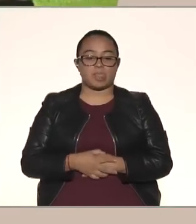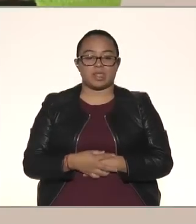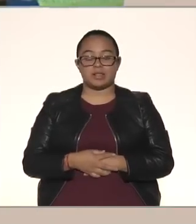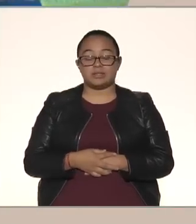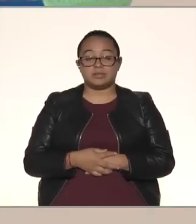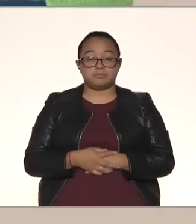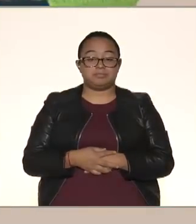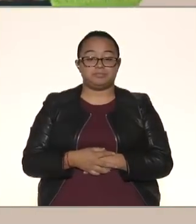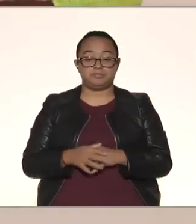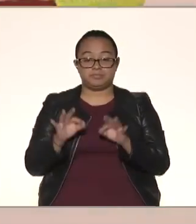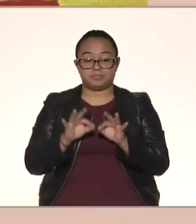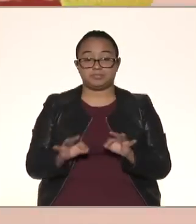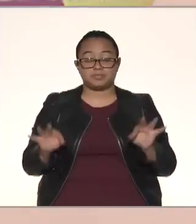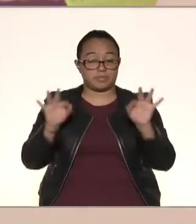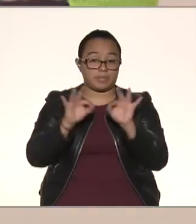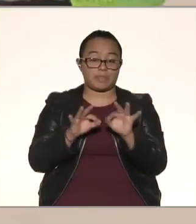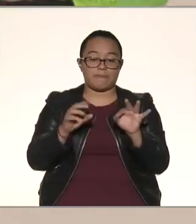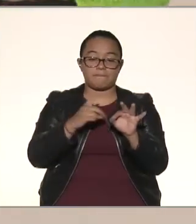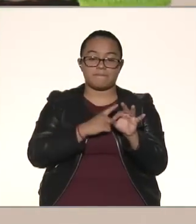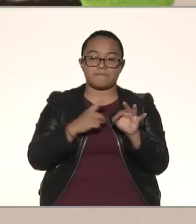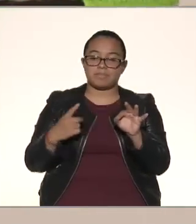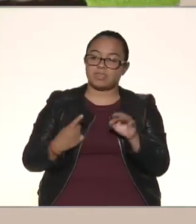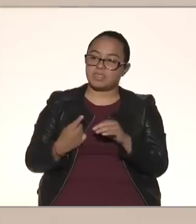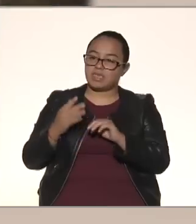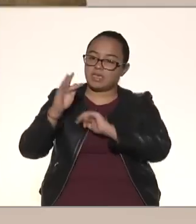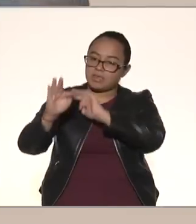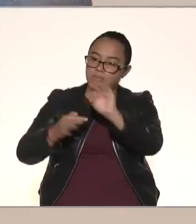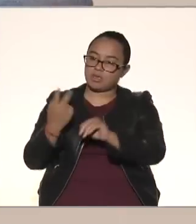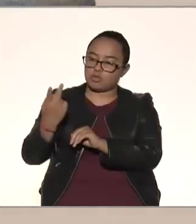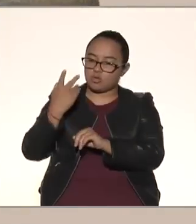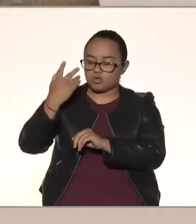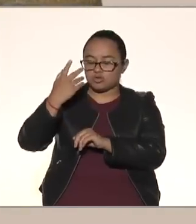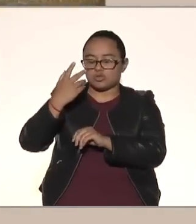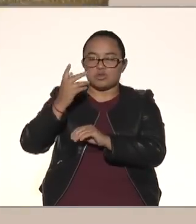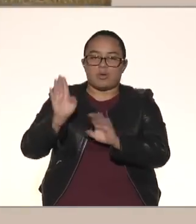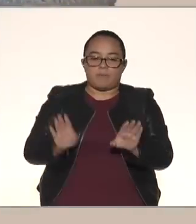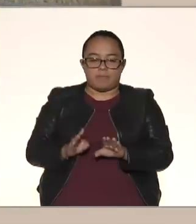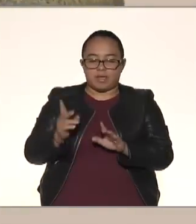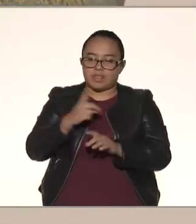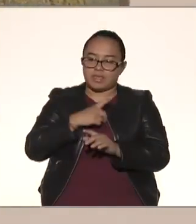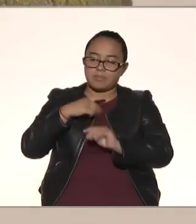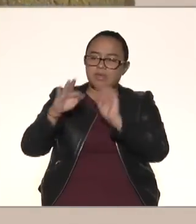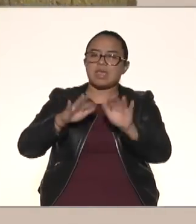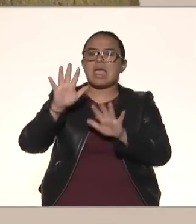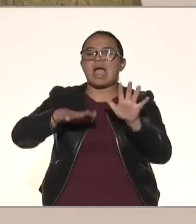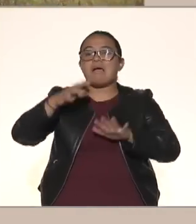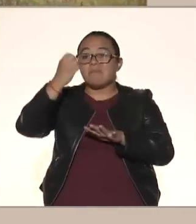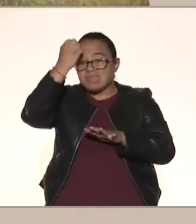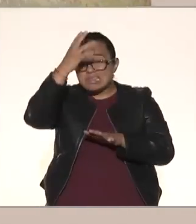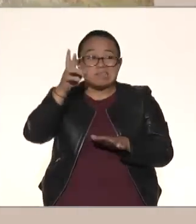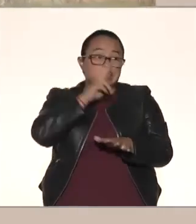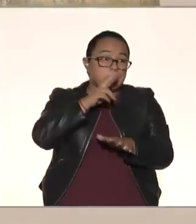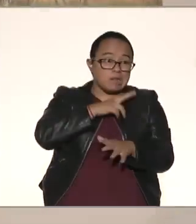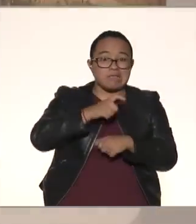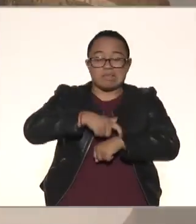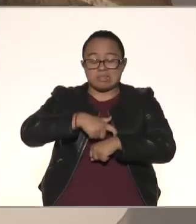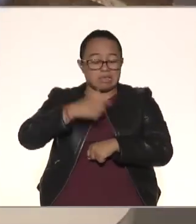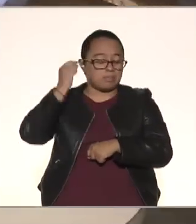Es importante darle tiempo a la pareja, bastante. No olvidarnos, a veces por carreras prisas,